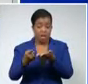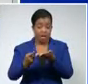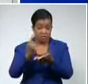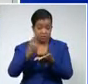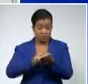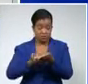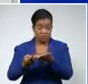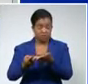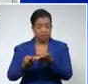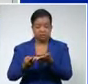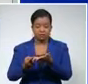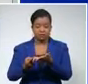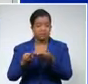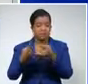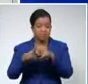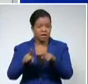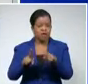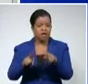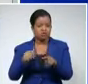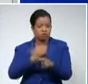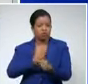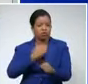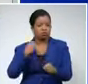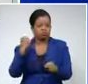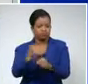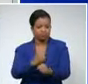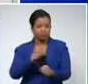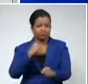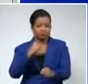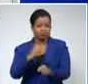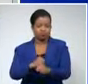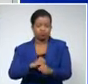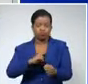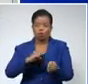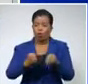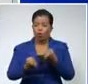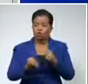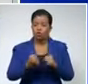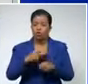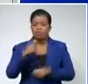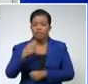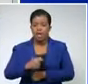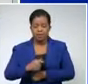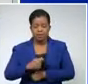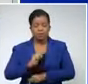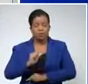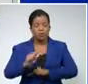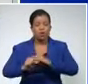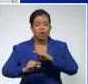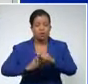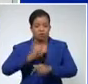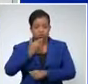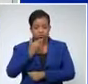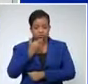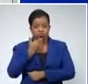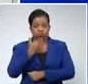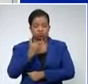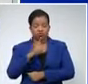Pero con las acciones que se realizan y que deben de revertir este incremento, pues